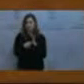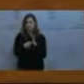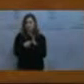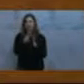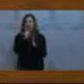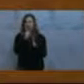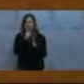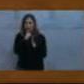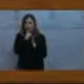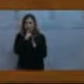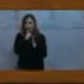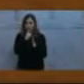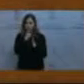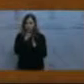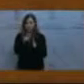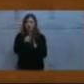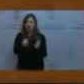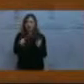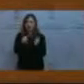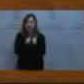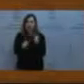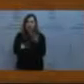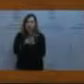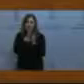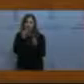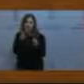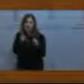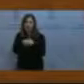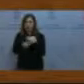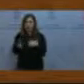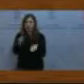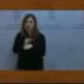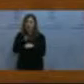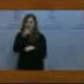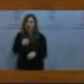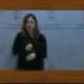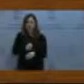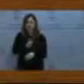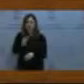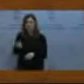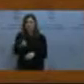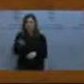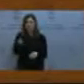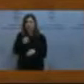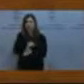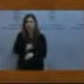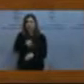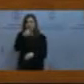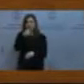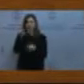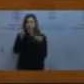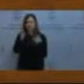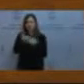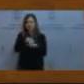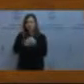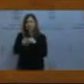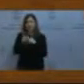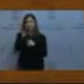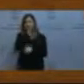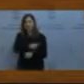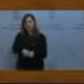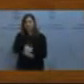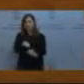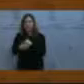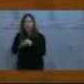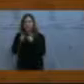recursos para la ayuda domicilio y la teleexistencia, más ayudas para atender la pobreza infantil, la pobreza energética, 120 millones de euros para el salario